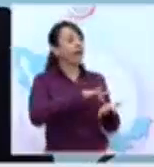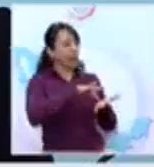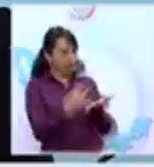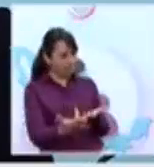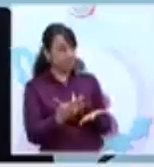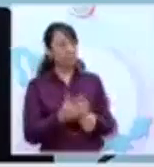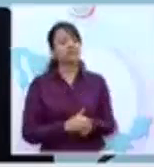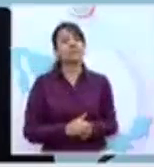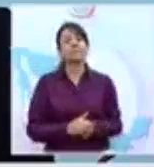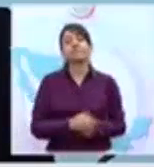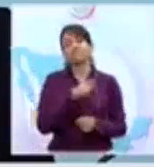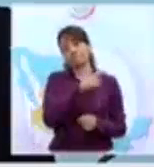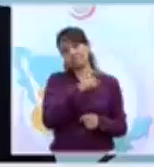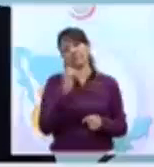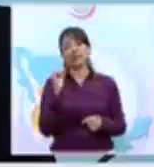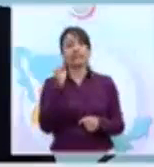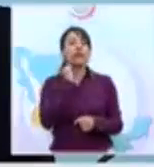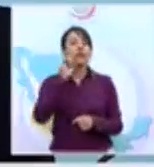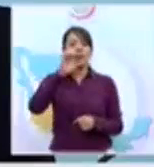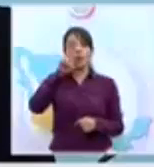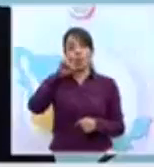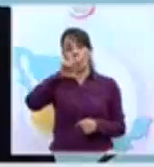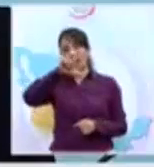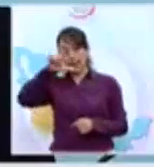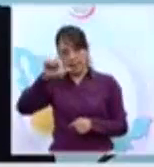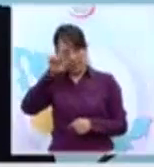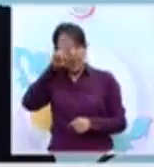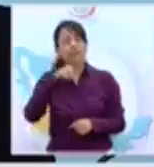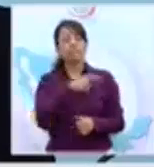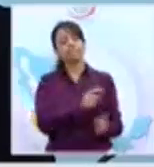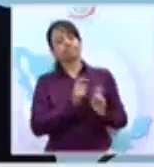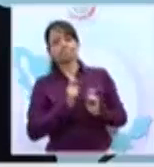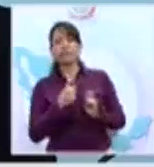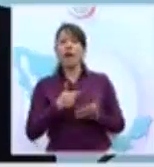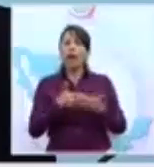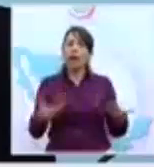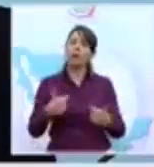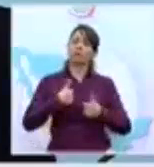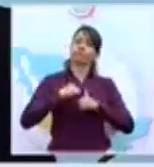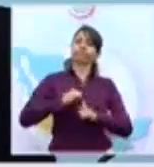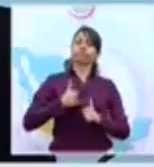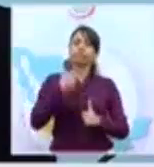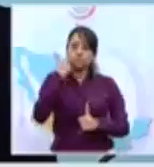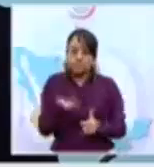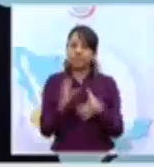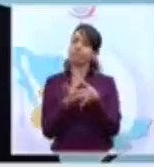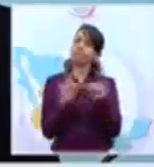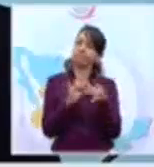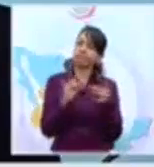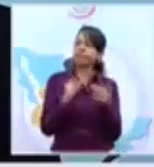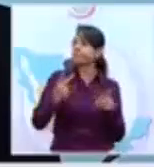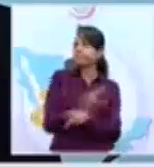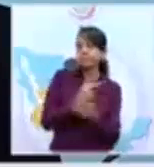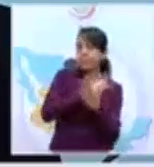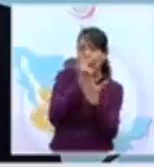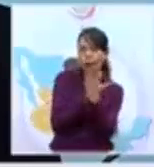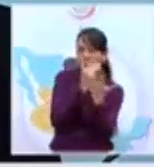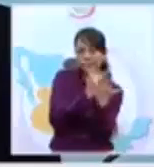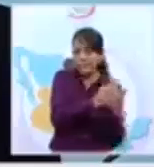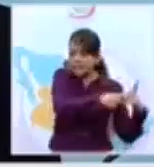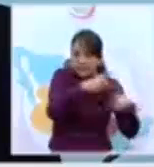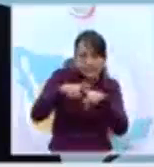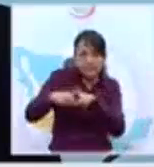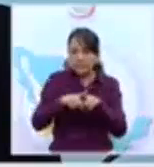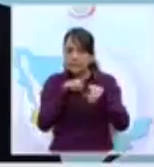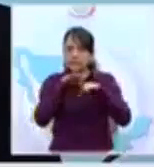Retomaría un poco lo que han comentado, este enfoque integral y real de los programas de salud orientados no solamente a